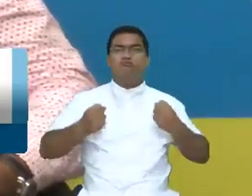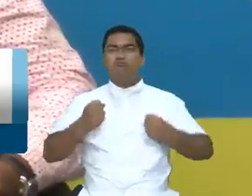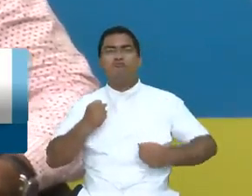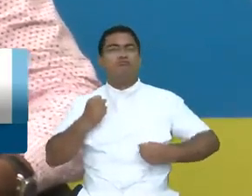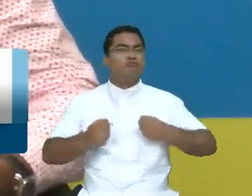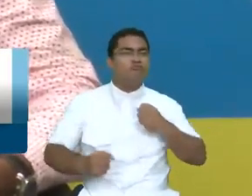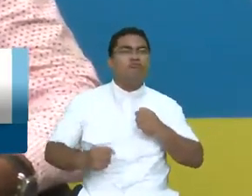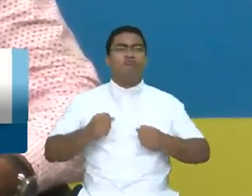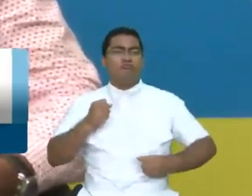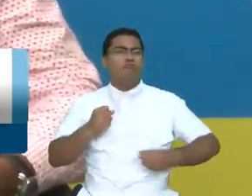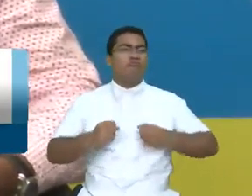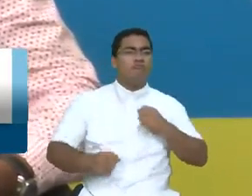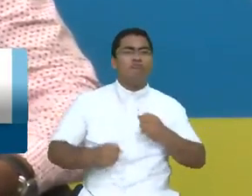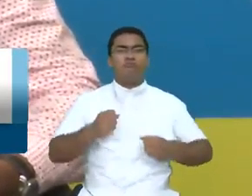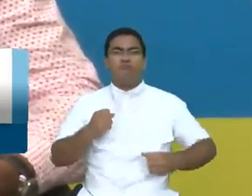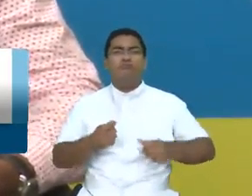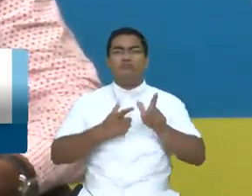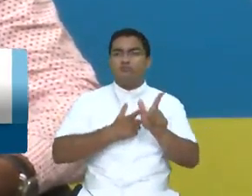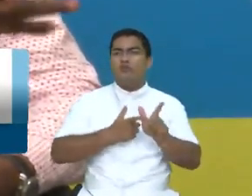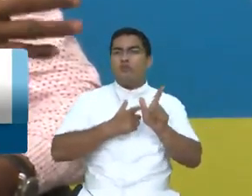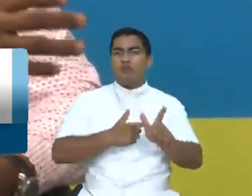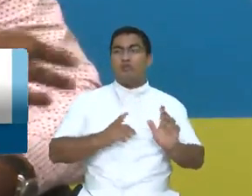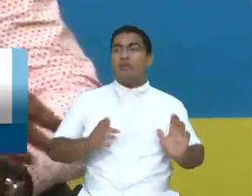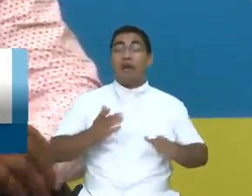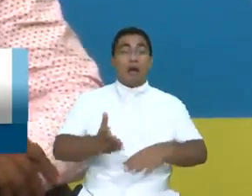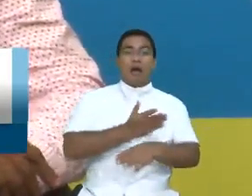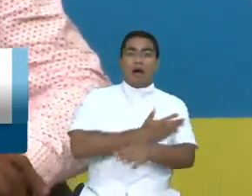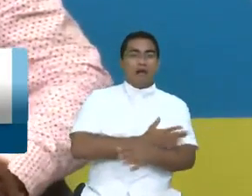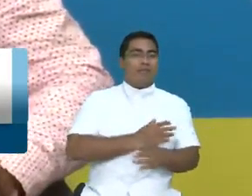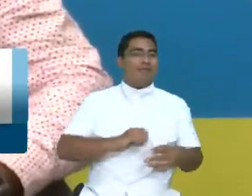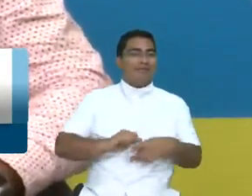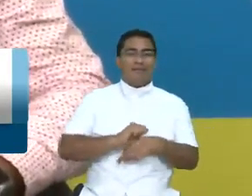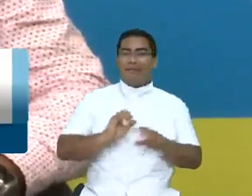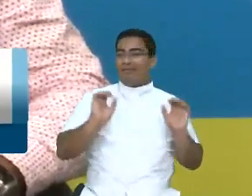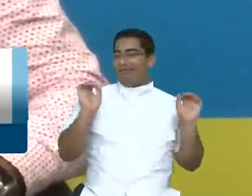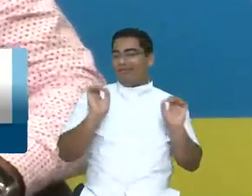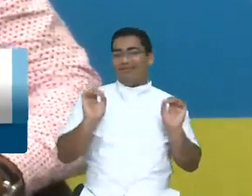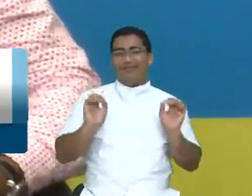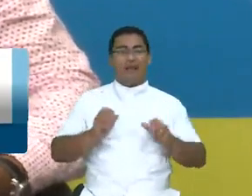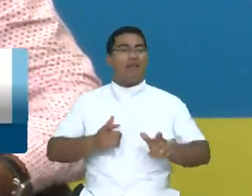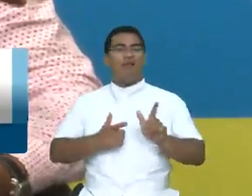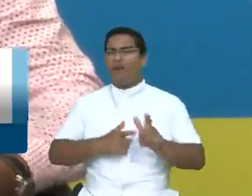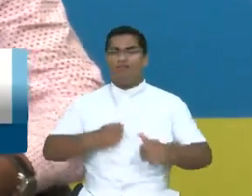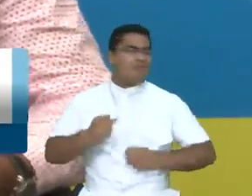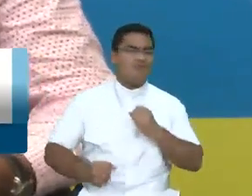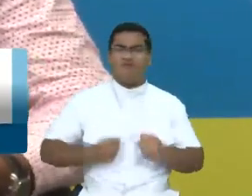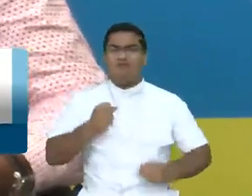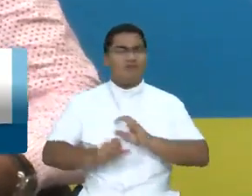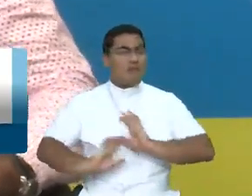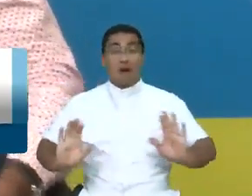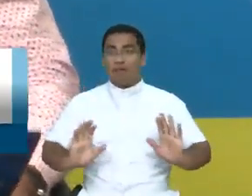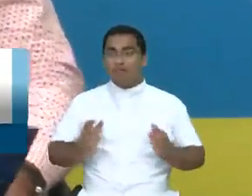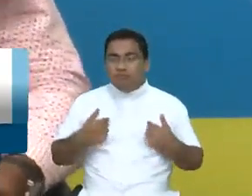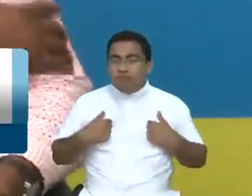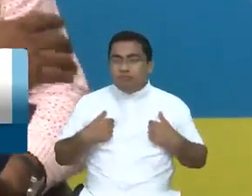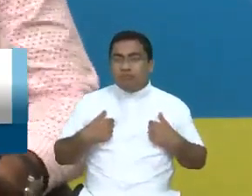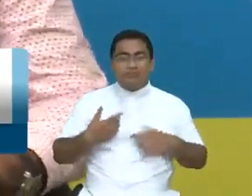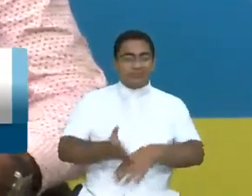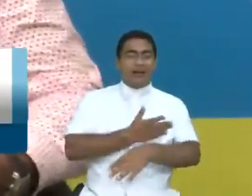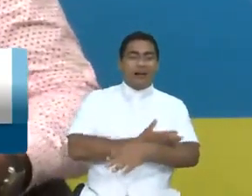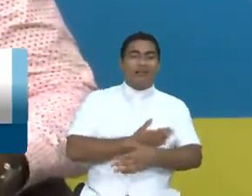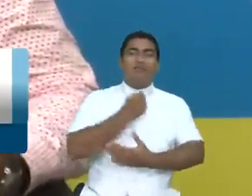solo correr, sin previo calentar. O sea, se ponen a correr sin calentar la parte de